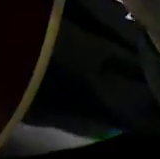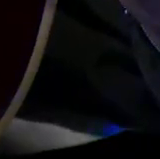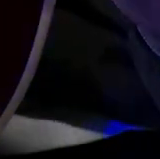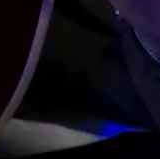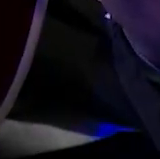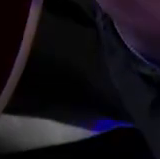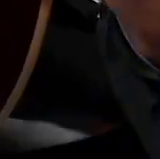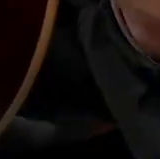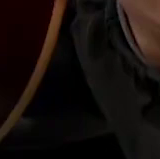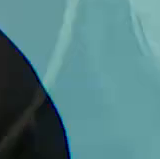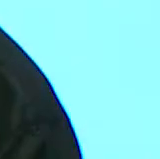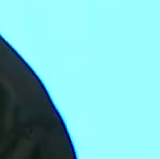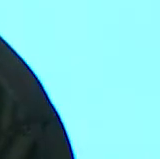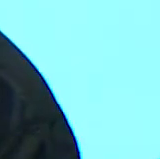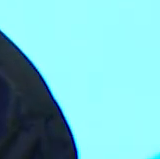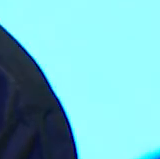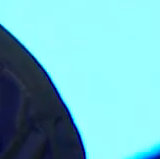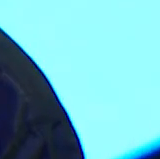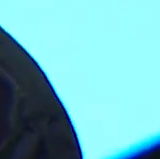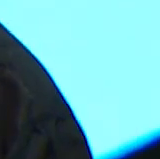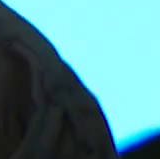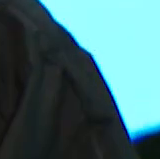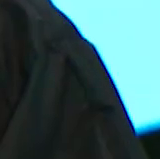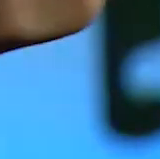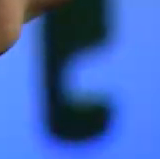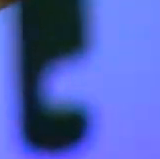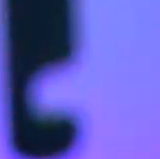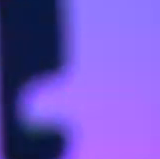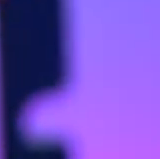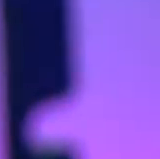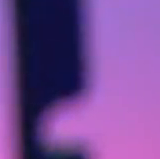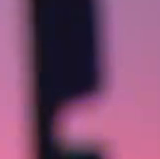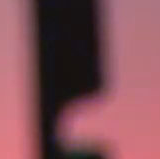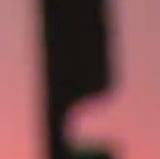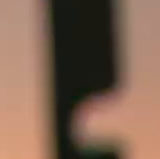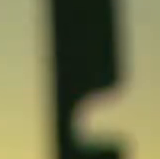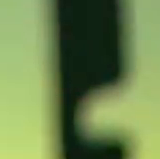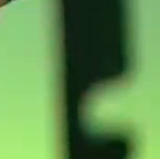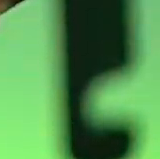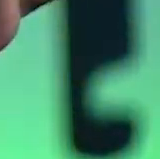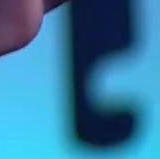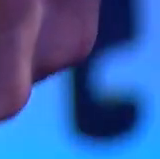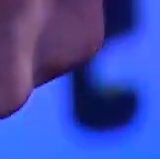Hoy me mantendré de pie donde me tocó caer un día.